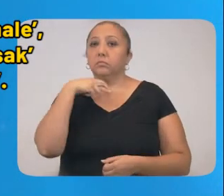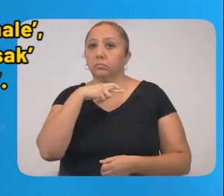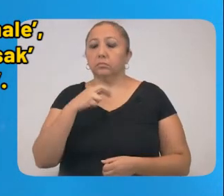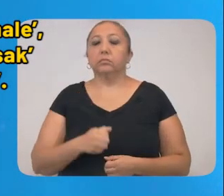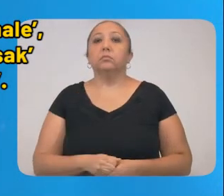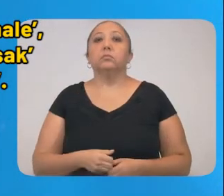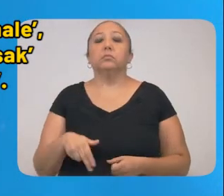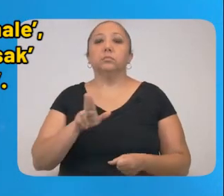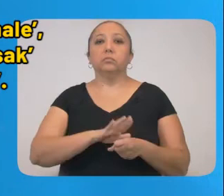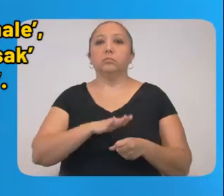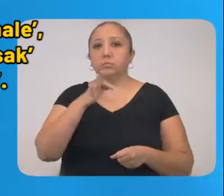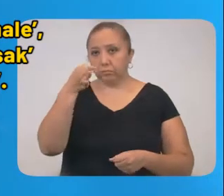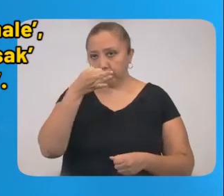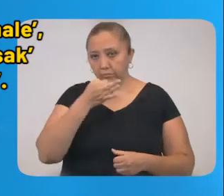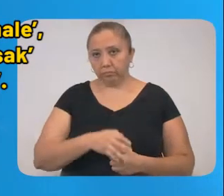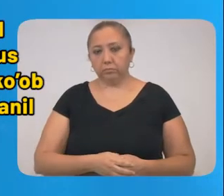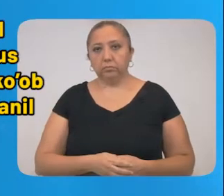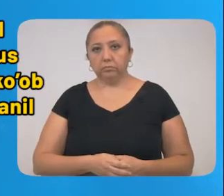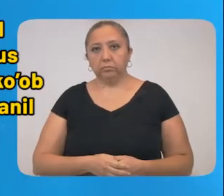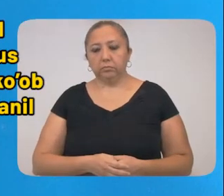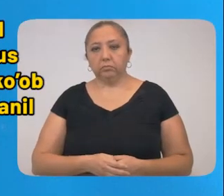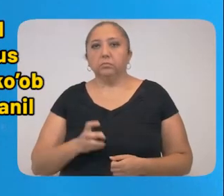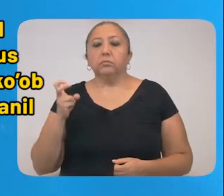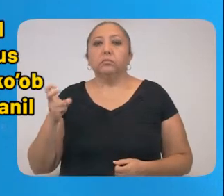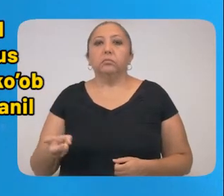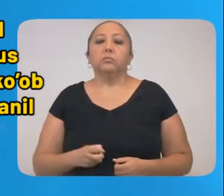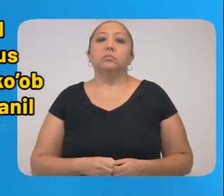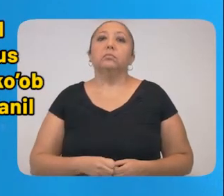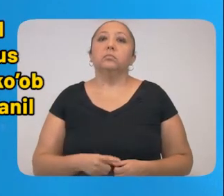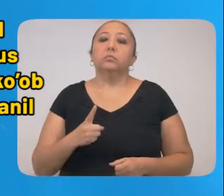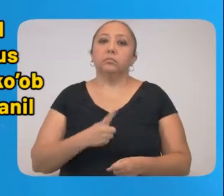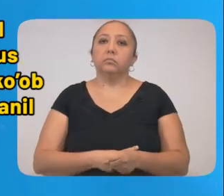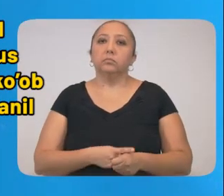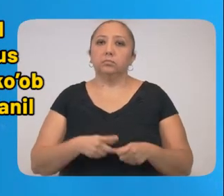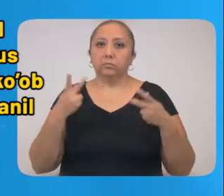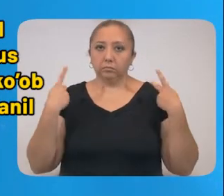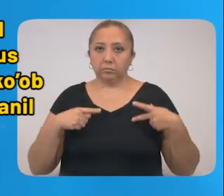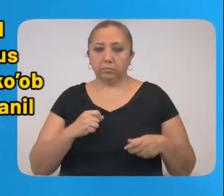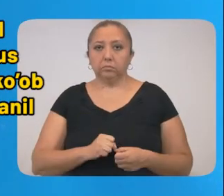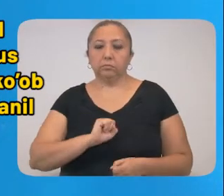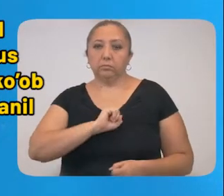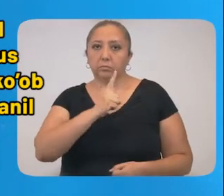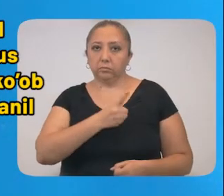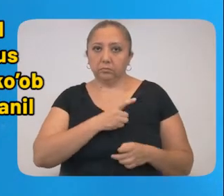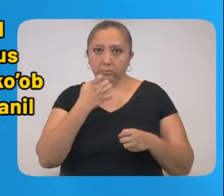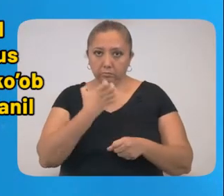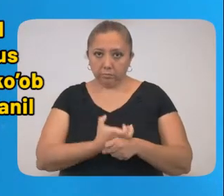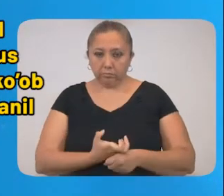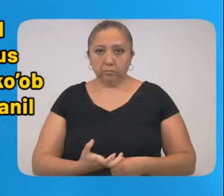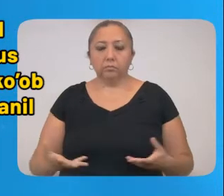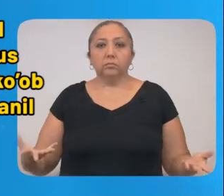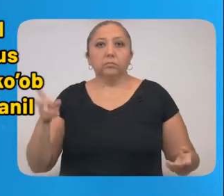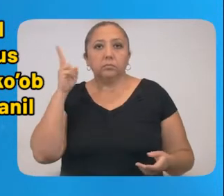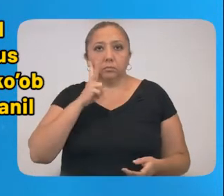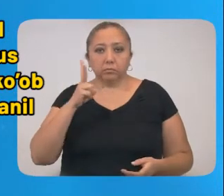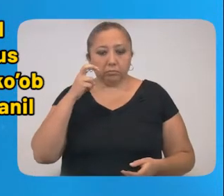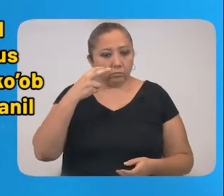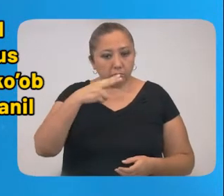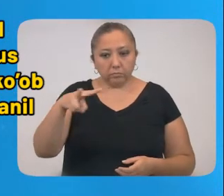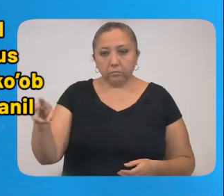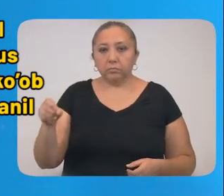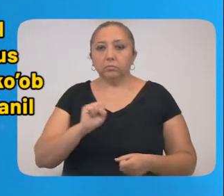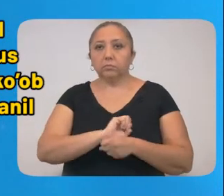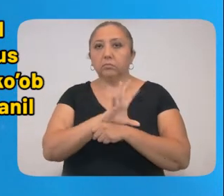inmediato al centro de salud más cercano. En esta fase de la epidemia, personal del sector salud estatal aplicará pruebas para